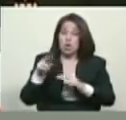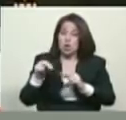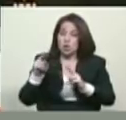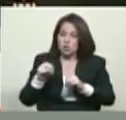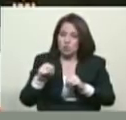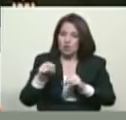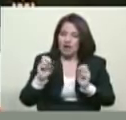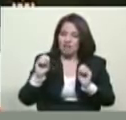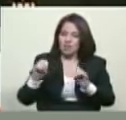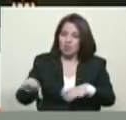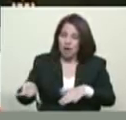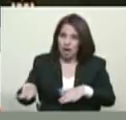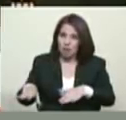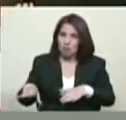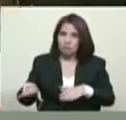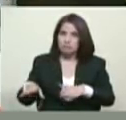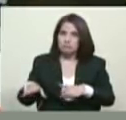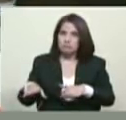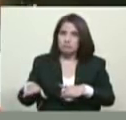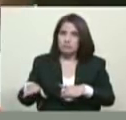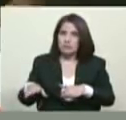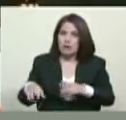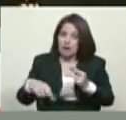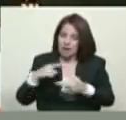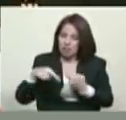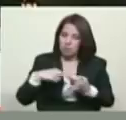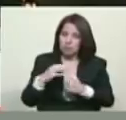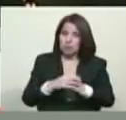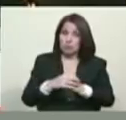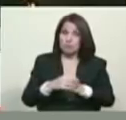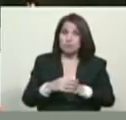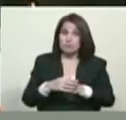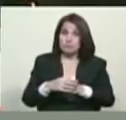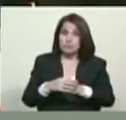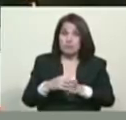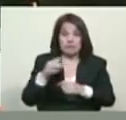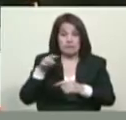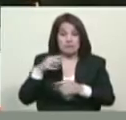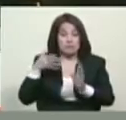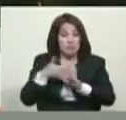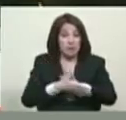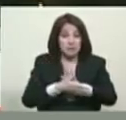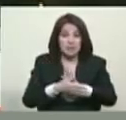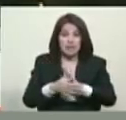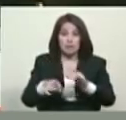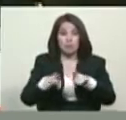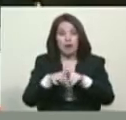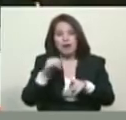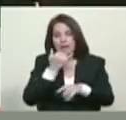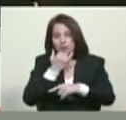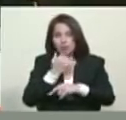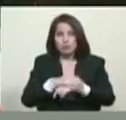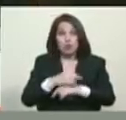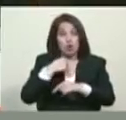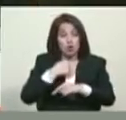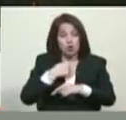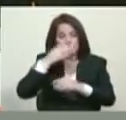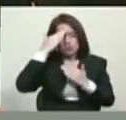de hermano Hugo Chávez sería un error histórico también. Y por eso saludo a chavistas, en